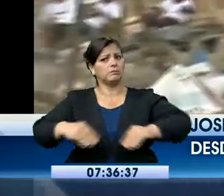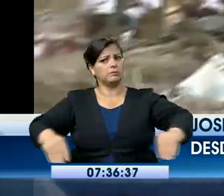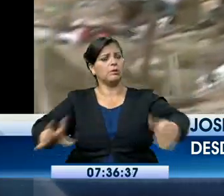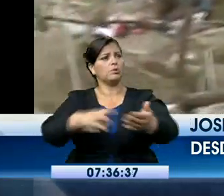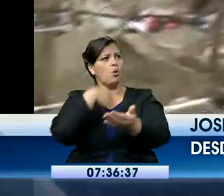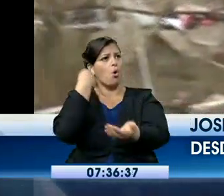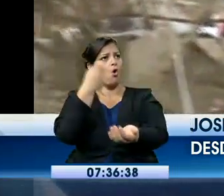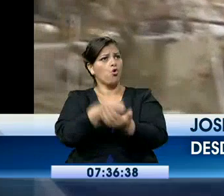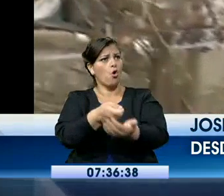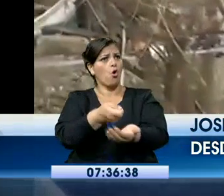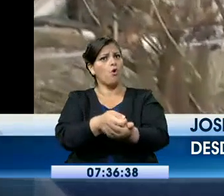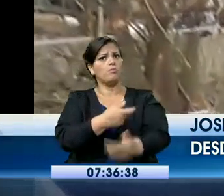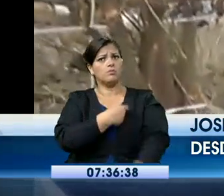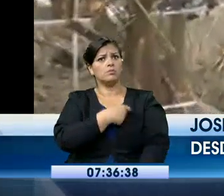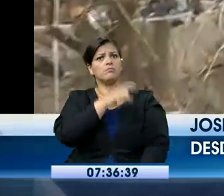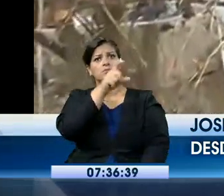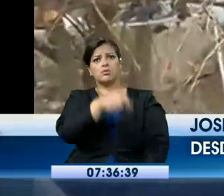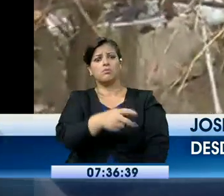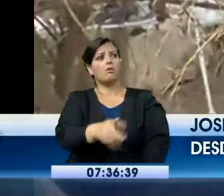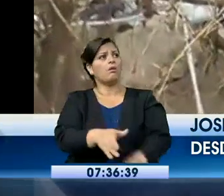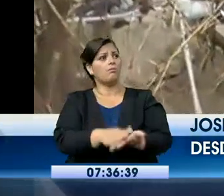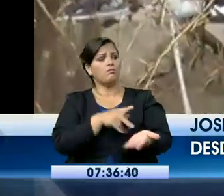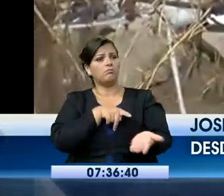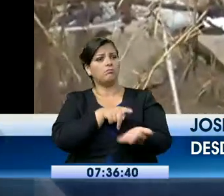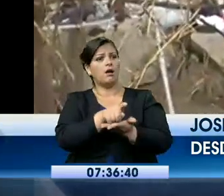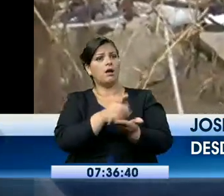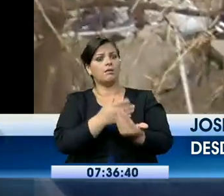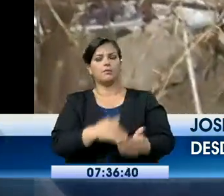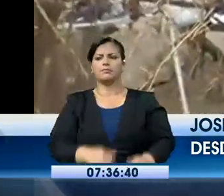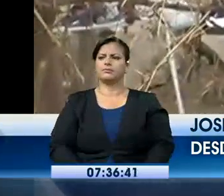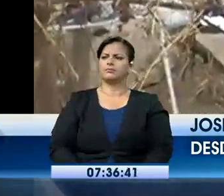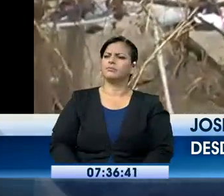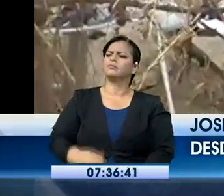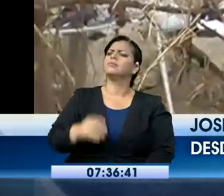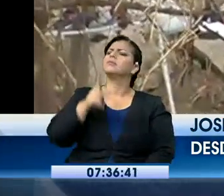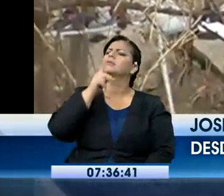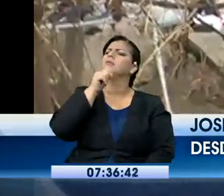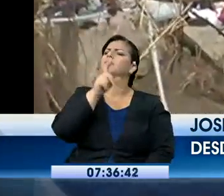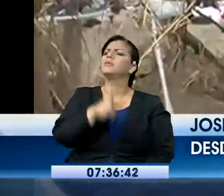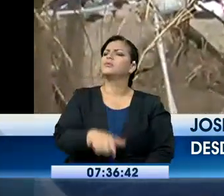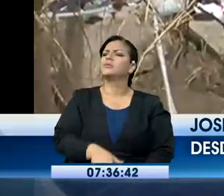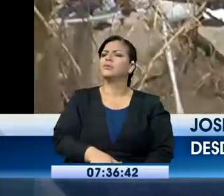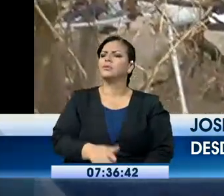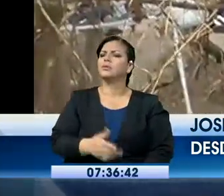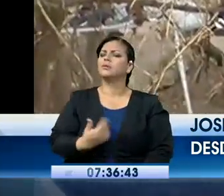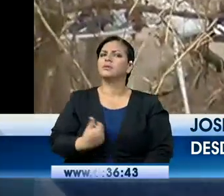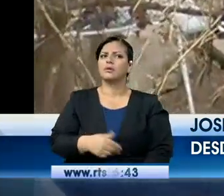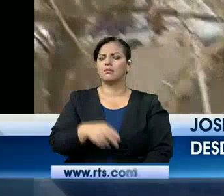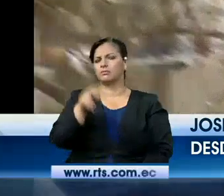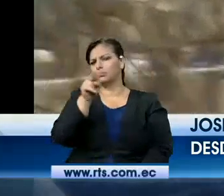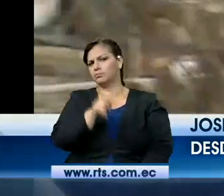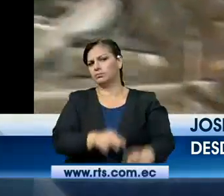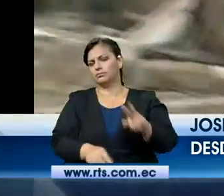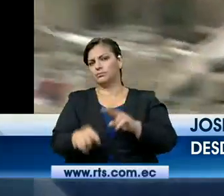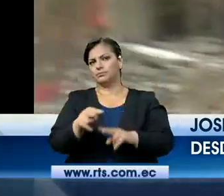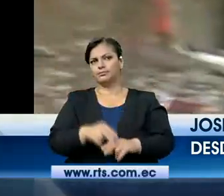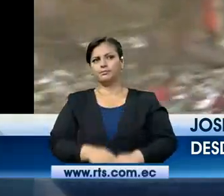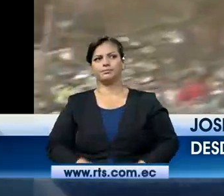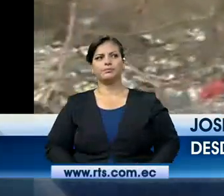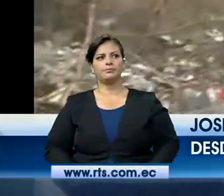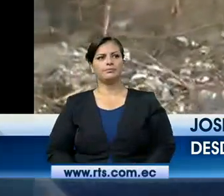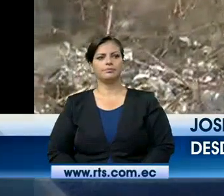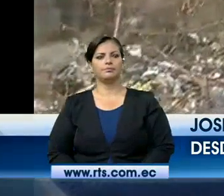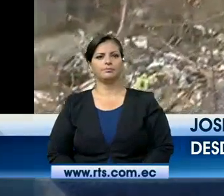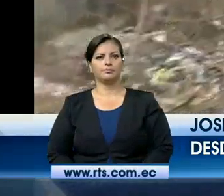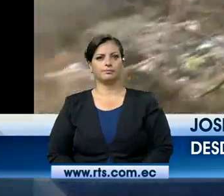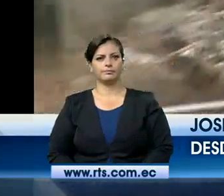a efecto de hallar e identificar a la persona que se ha tomado tales atribuciones. ¿Fueron entonces personas, o podemos decir son personas que en su momento